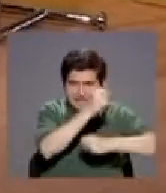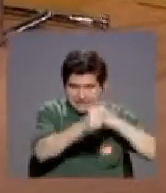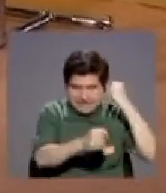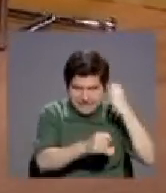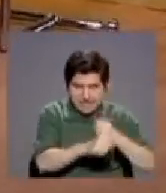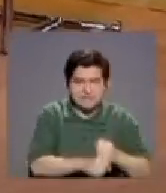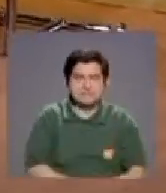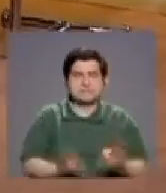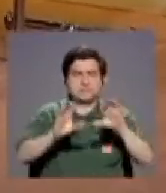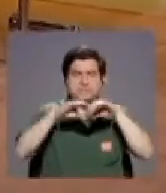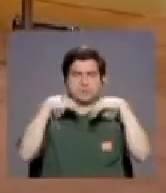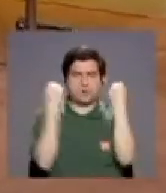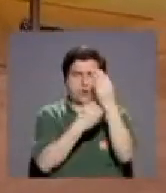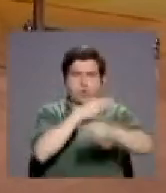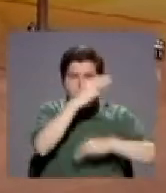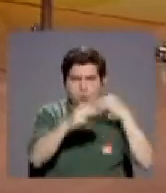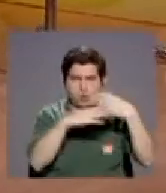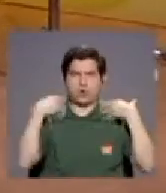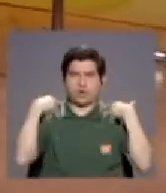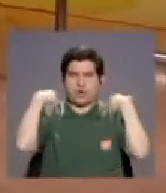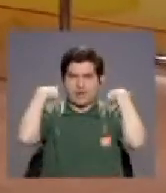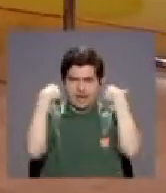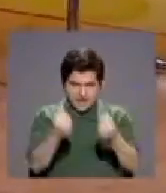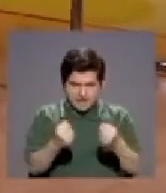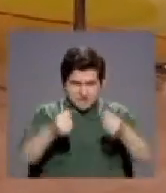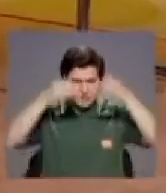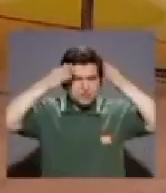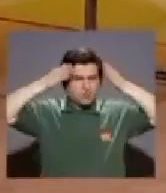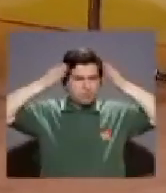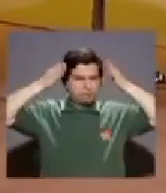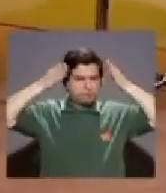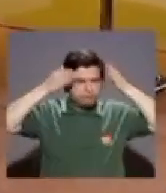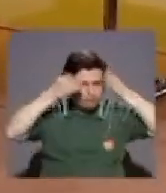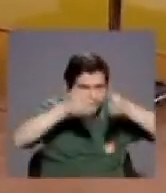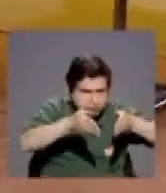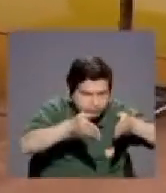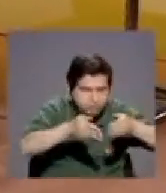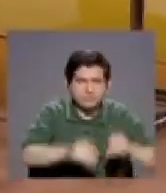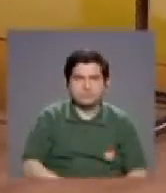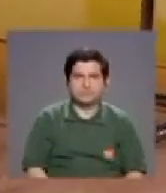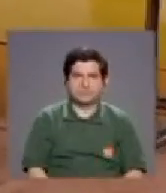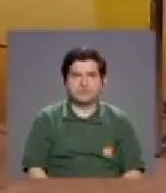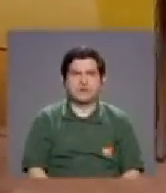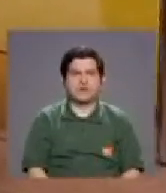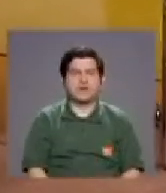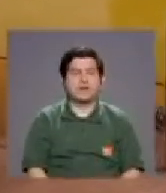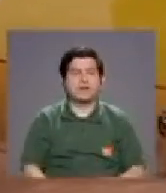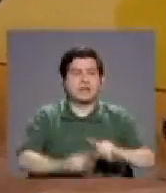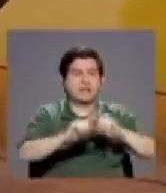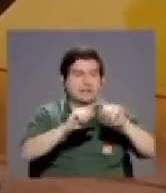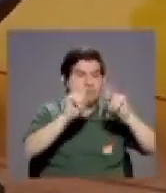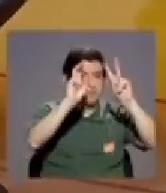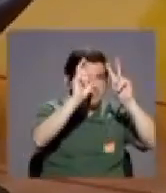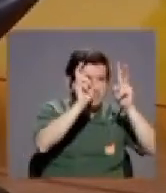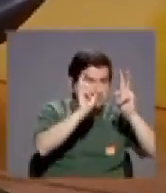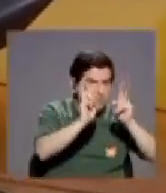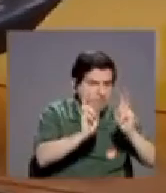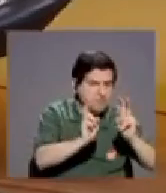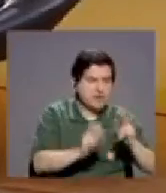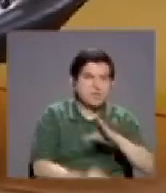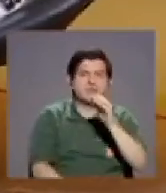la Organización Mundial de la Salud focalizó en una serie de temáticas y un